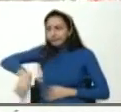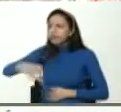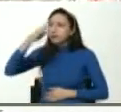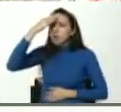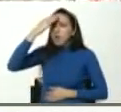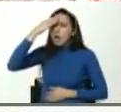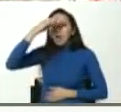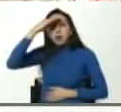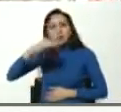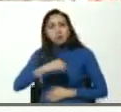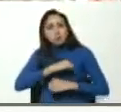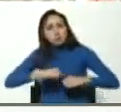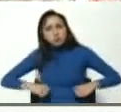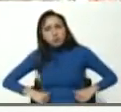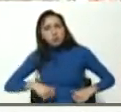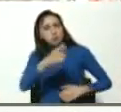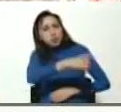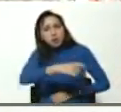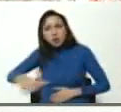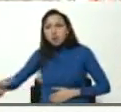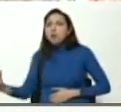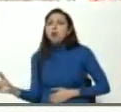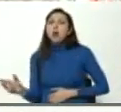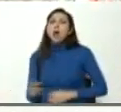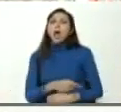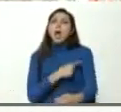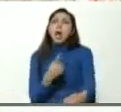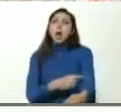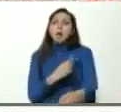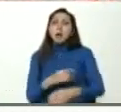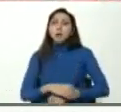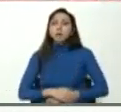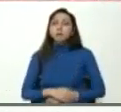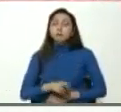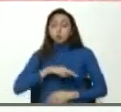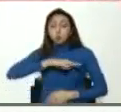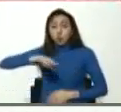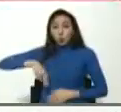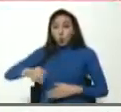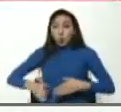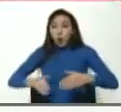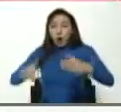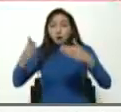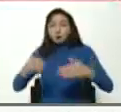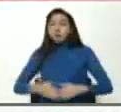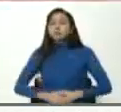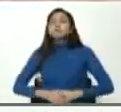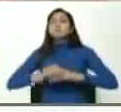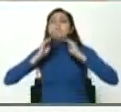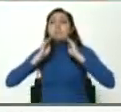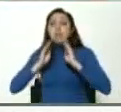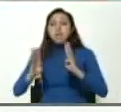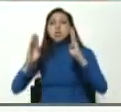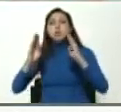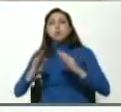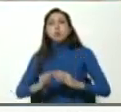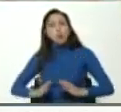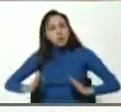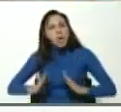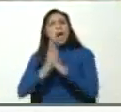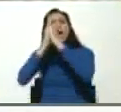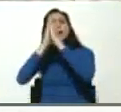hermanos civiles hermanas nuestro camino es un camino bendito sagrado